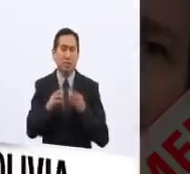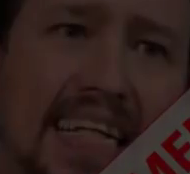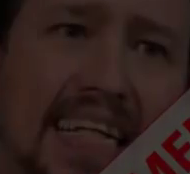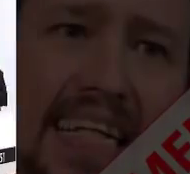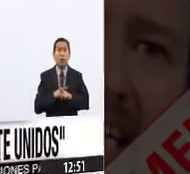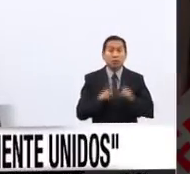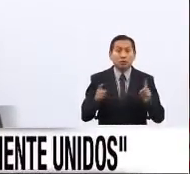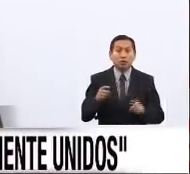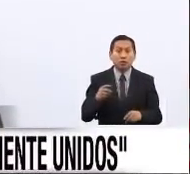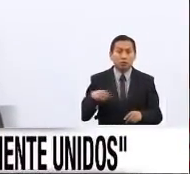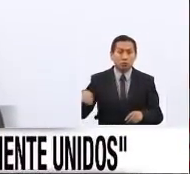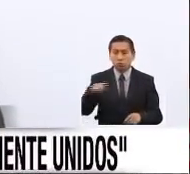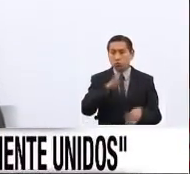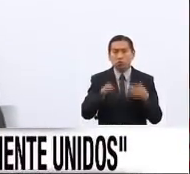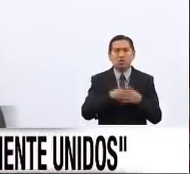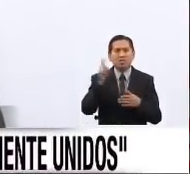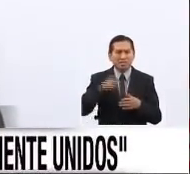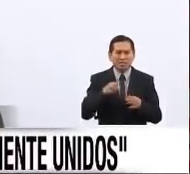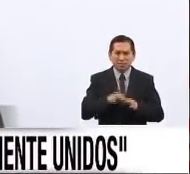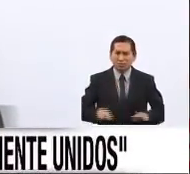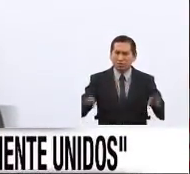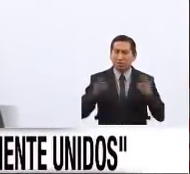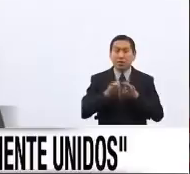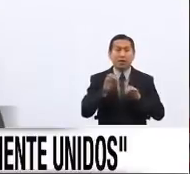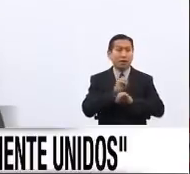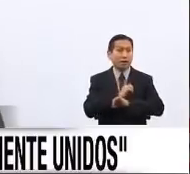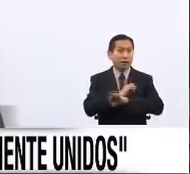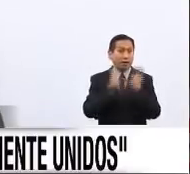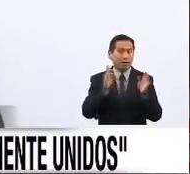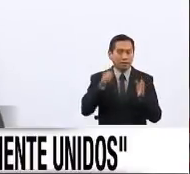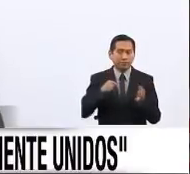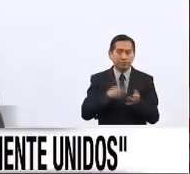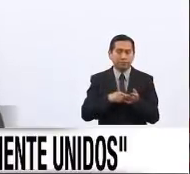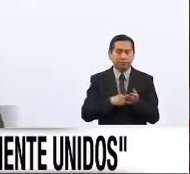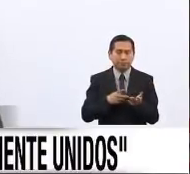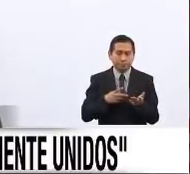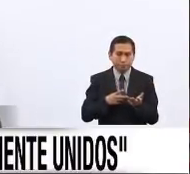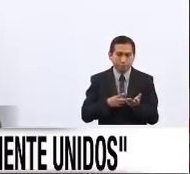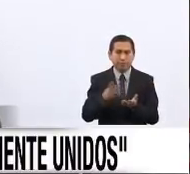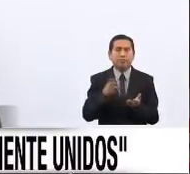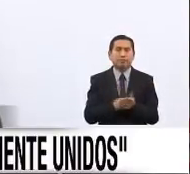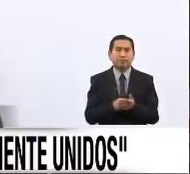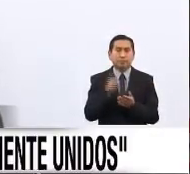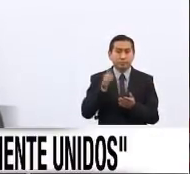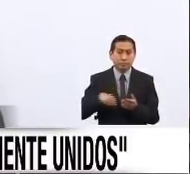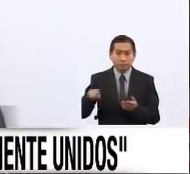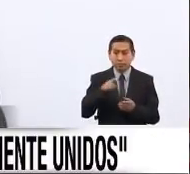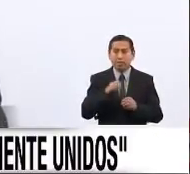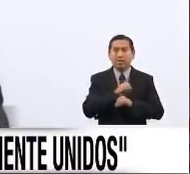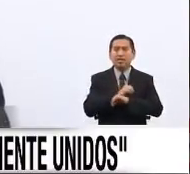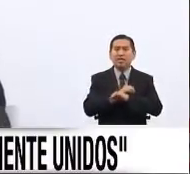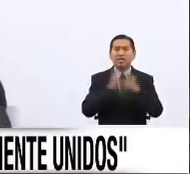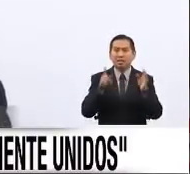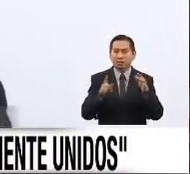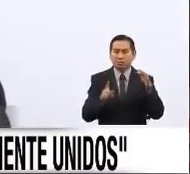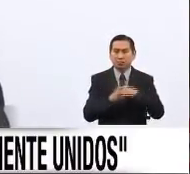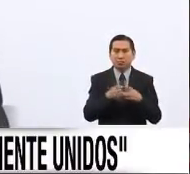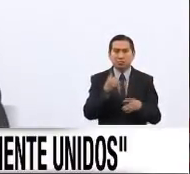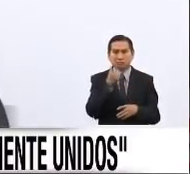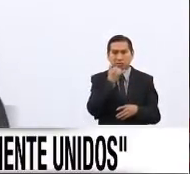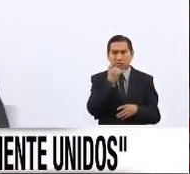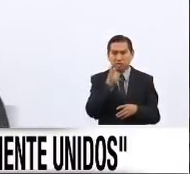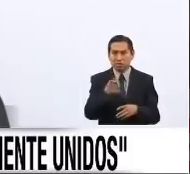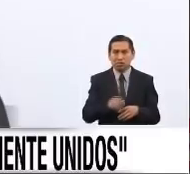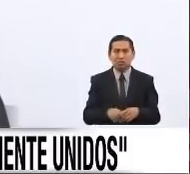digo. Necesitamos claridad y necesitamos verdad. Necesitamos claridad sobre lo que pasó el